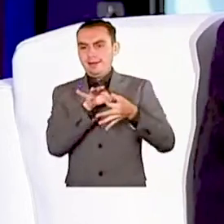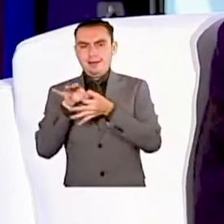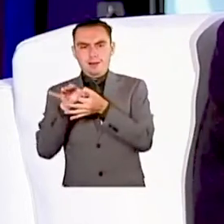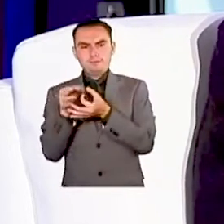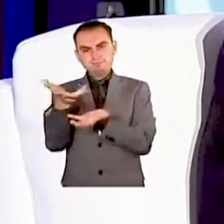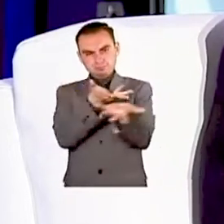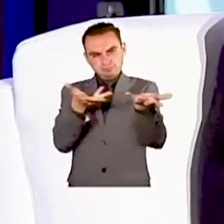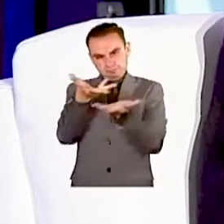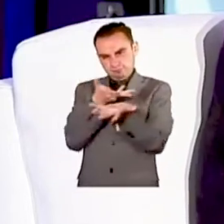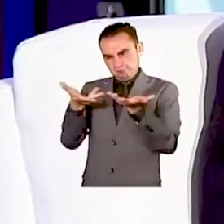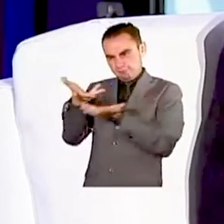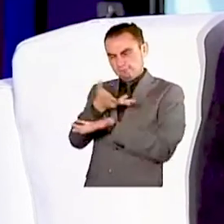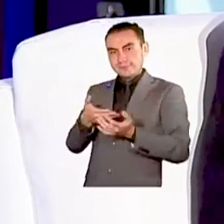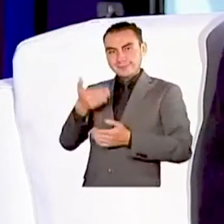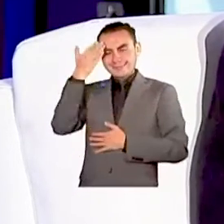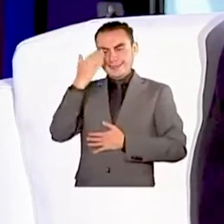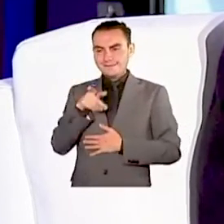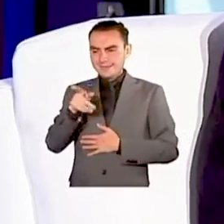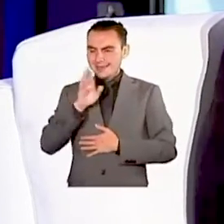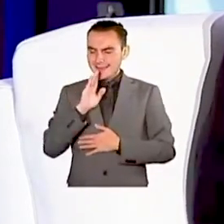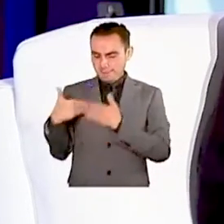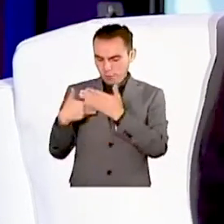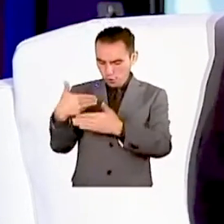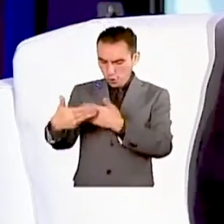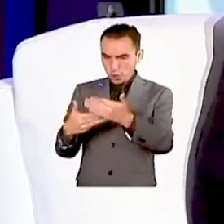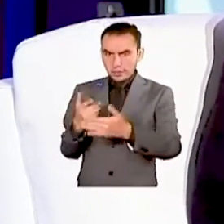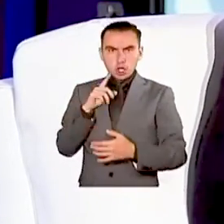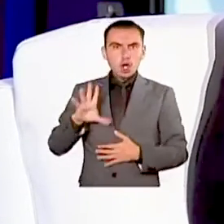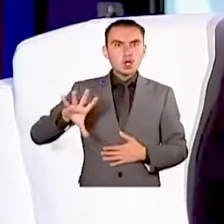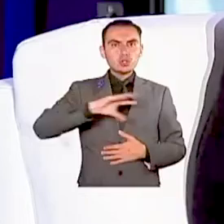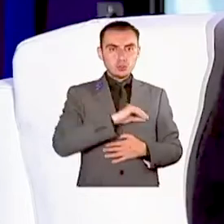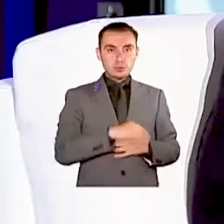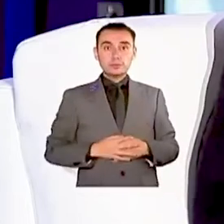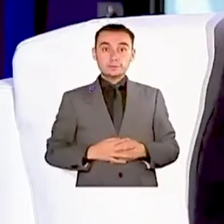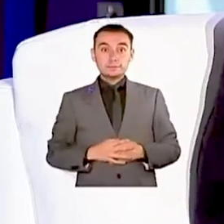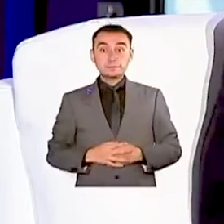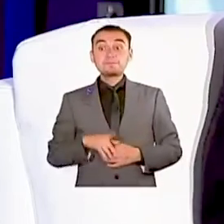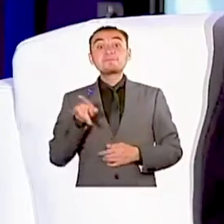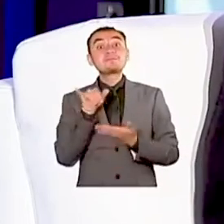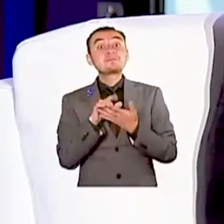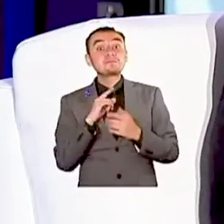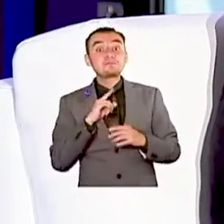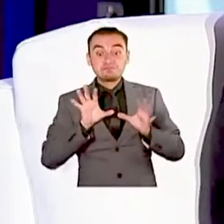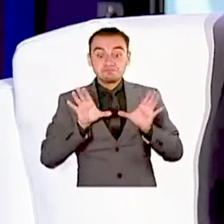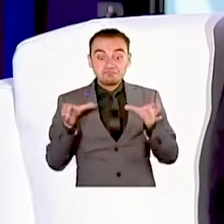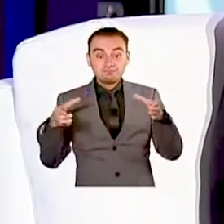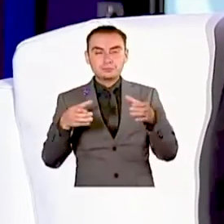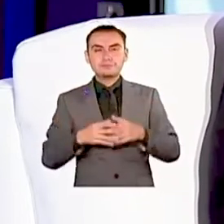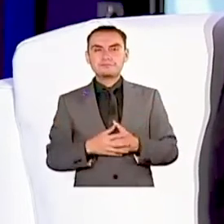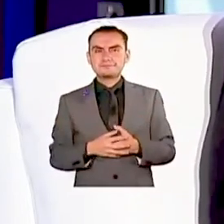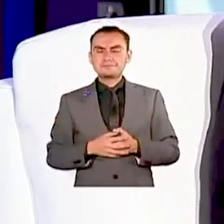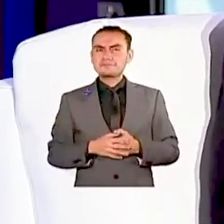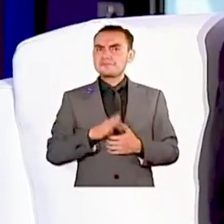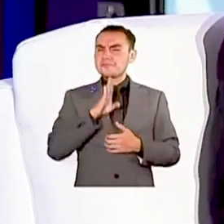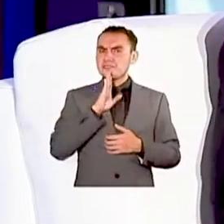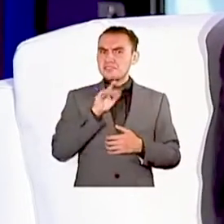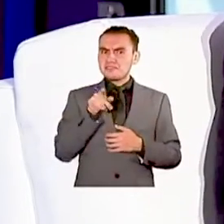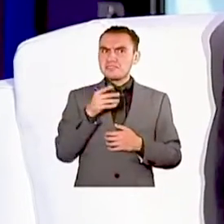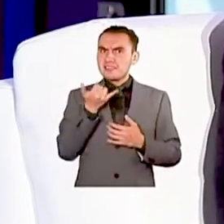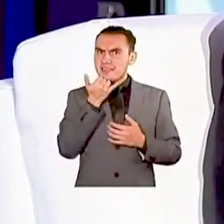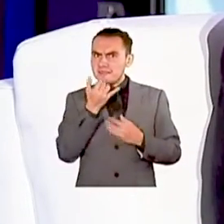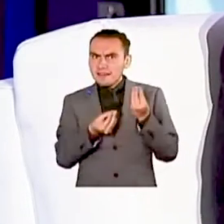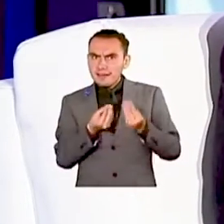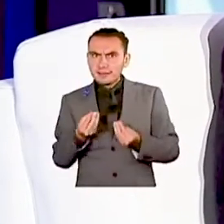las delegadas que estaban involucradas en el proceso y algunas designadas por su despacho. ¿Qué sucedía allí? Se revisaban